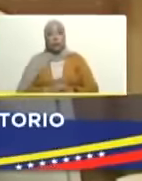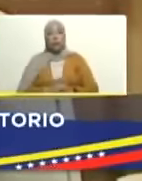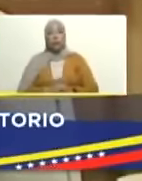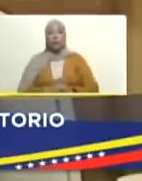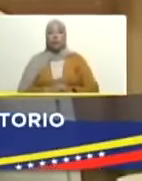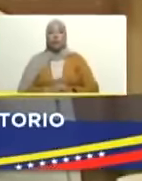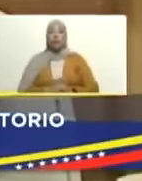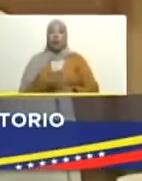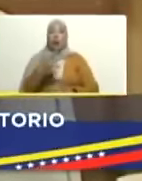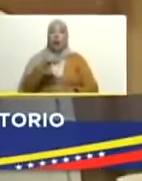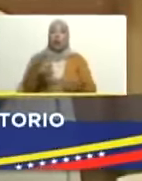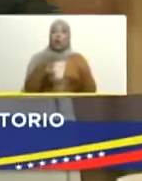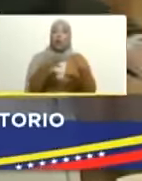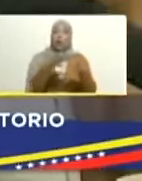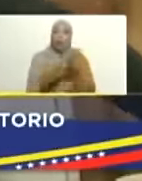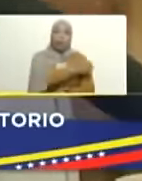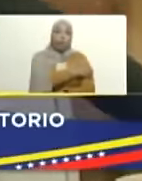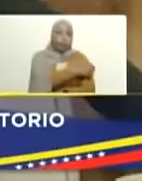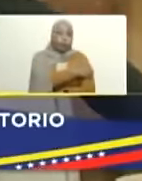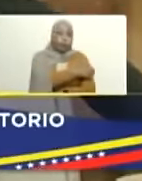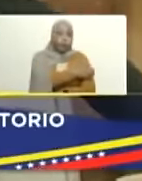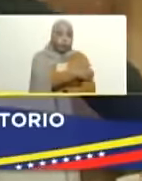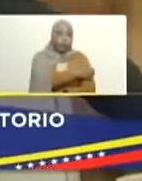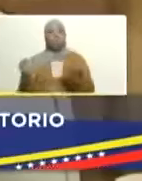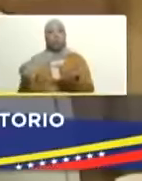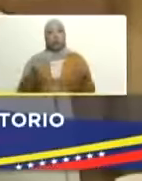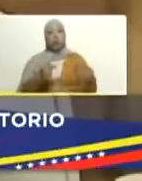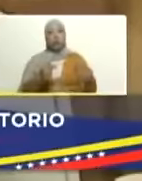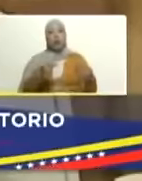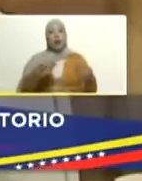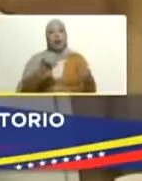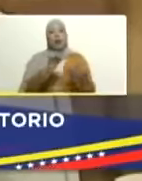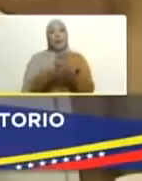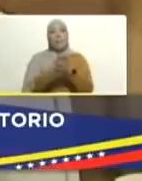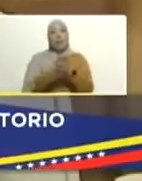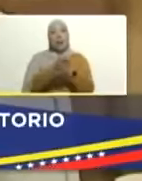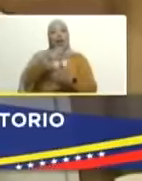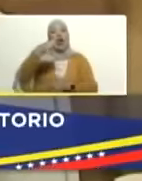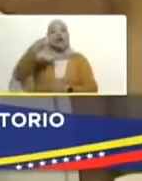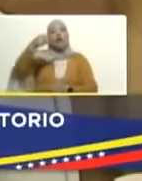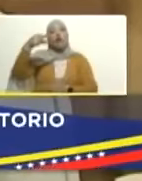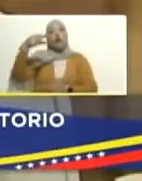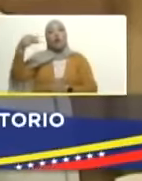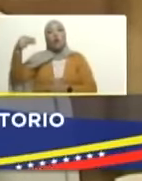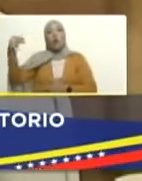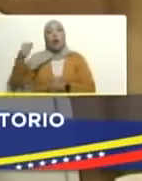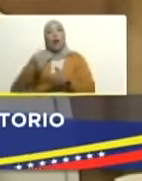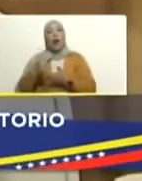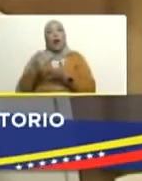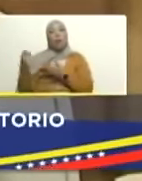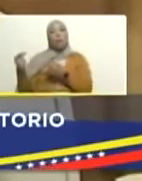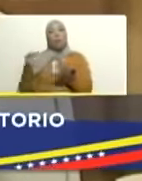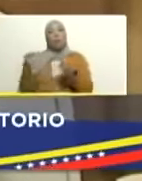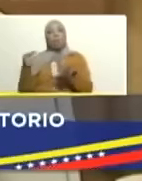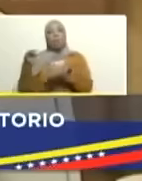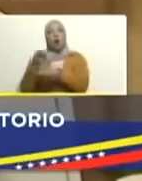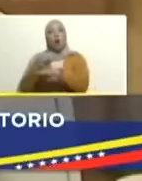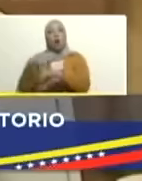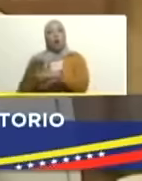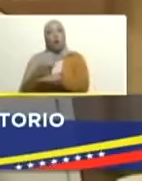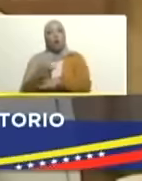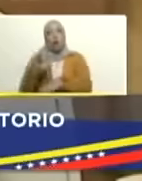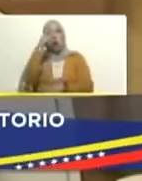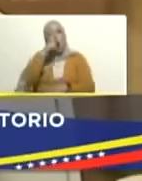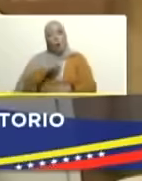con este sector de la vida pública, en el marco del memorando de entendimiento firmado en el